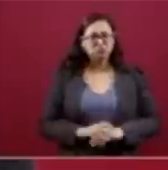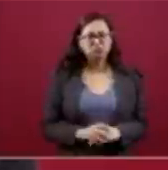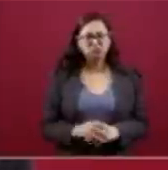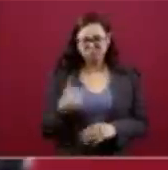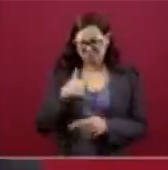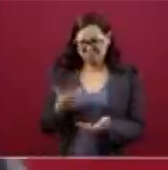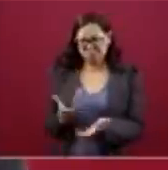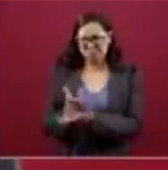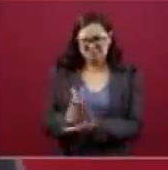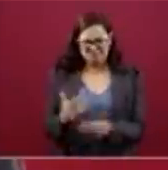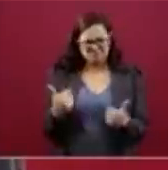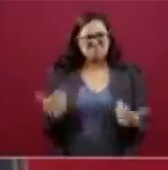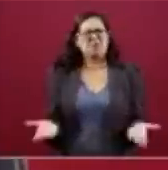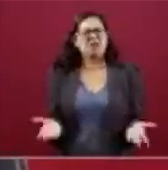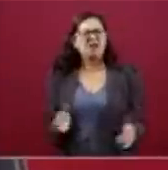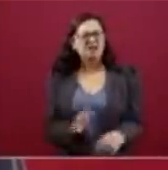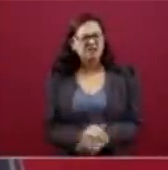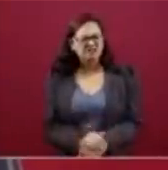¿Qué gano con eso?